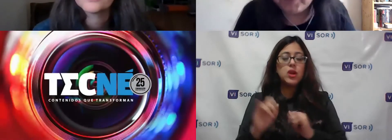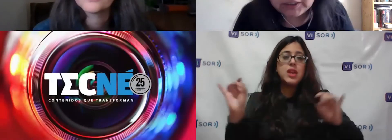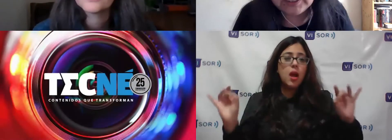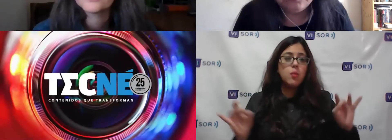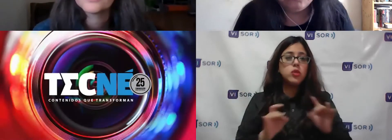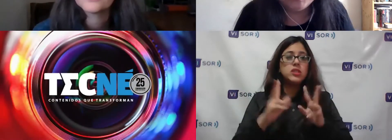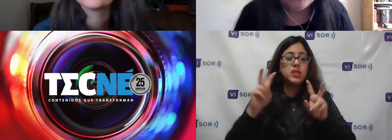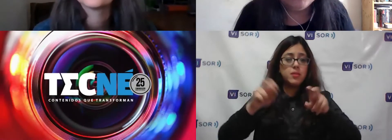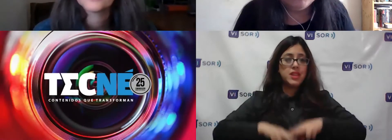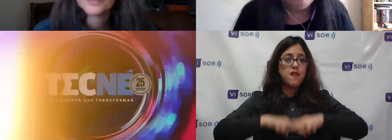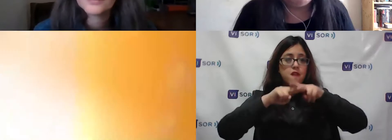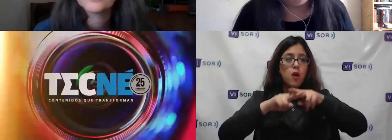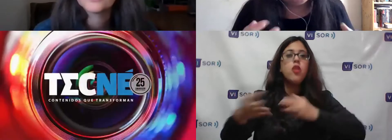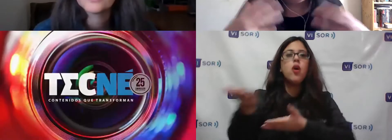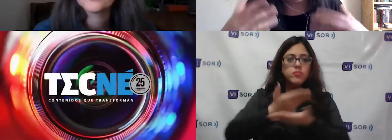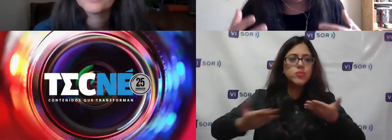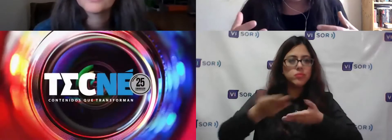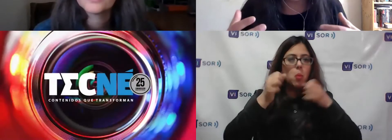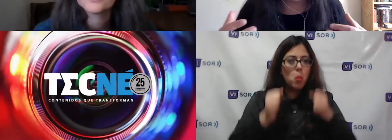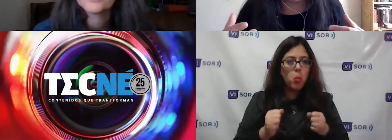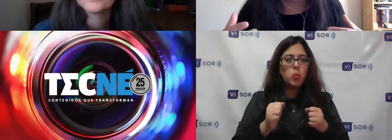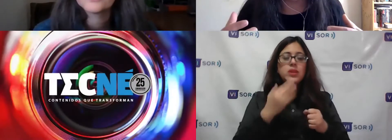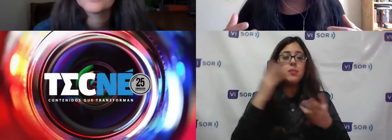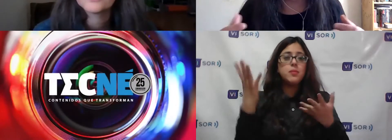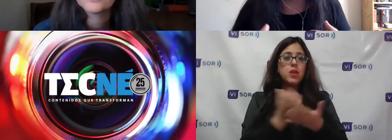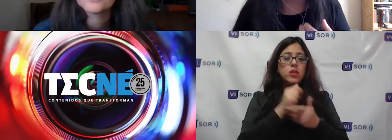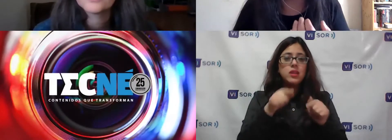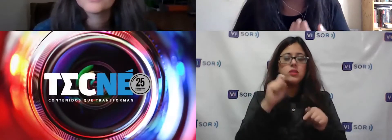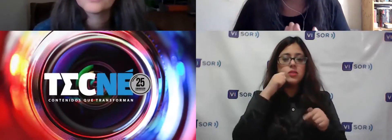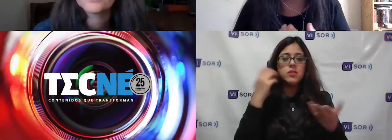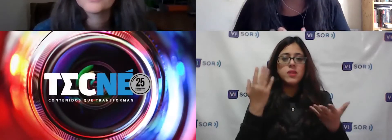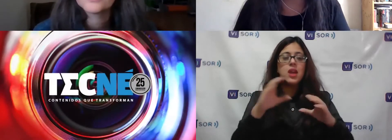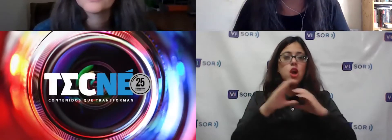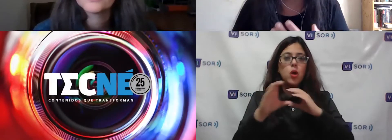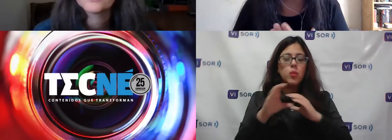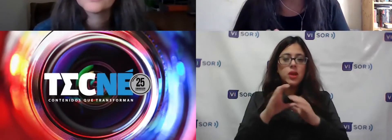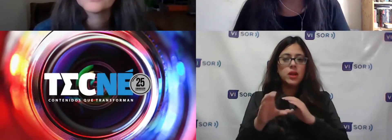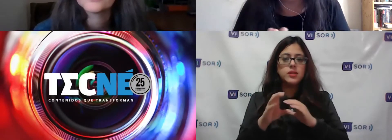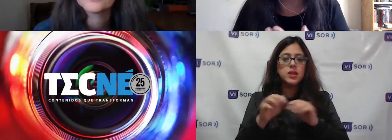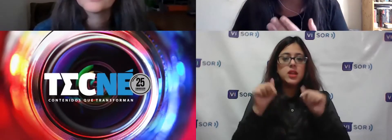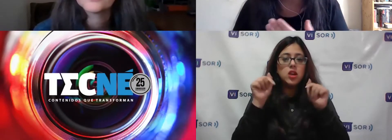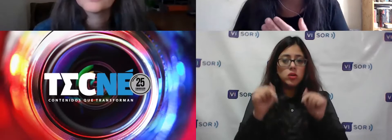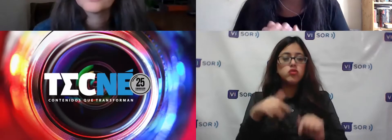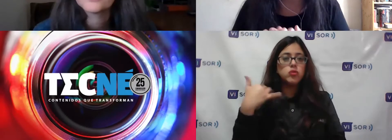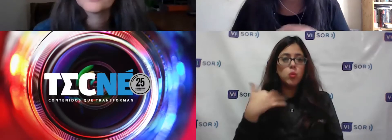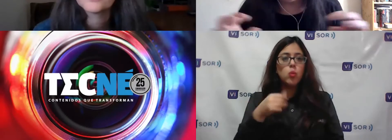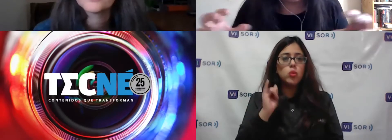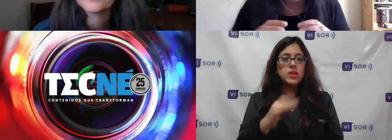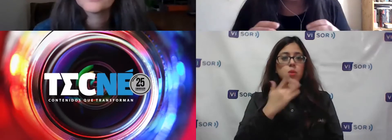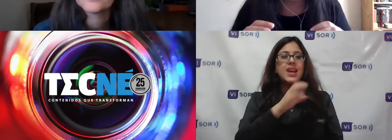fondo compartirlo de y para eso para lograr eso implica comunicarse y es libre que ese es un caso importante porque se hace más